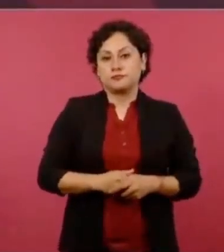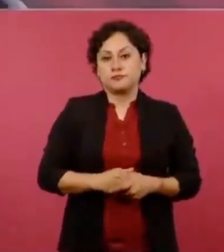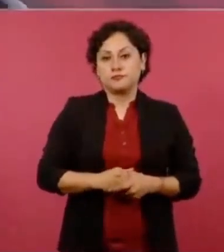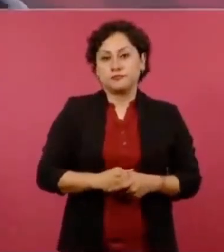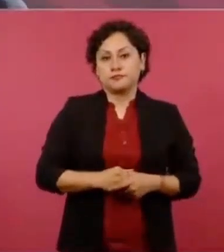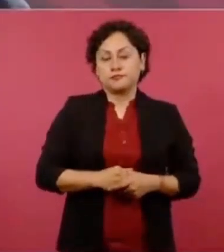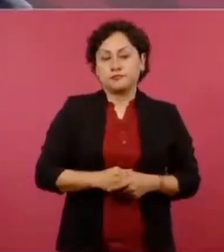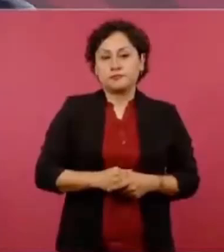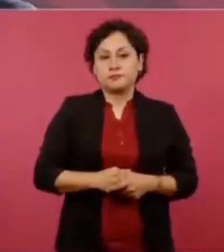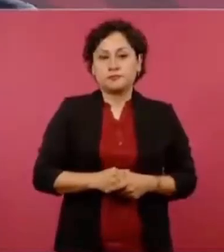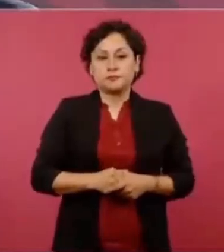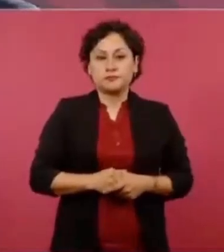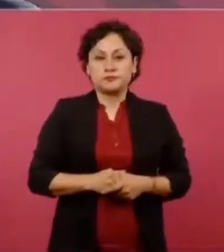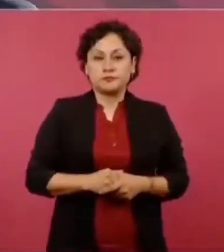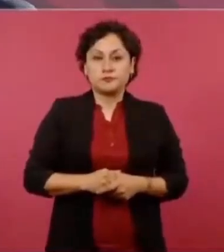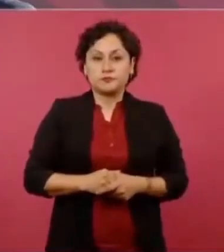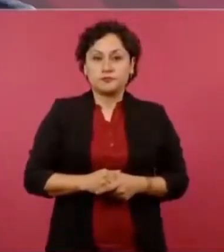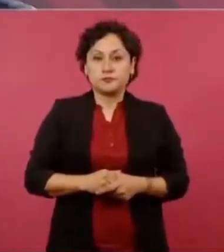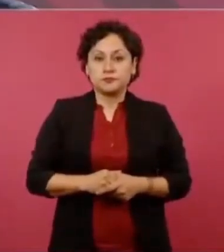Con